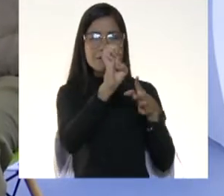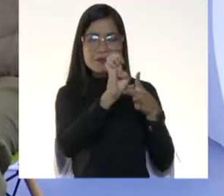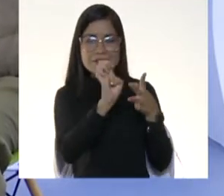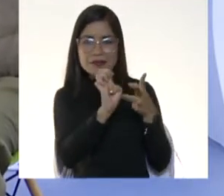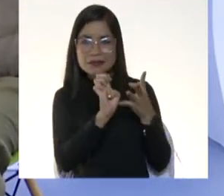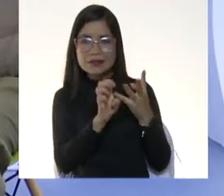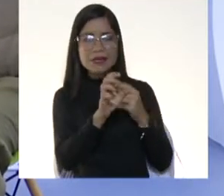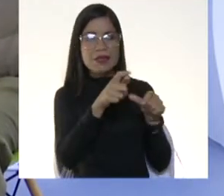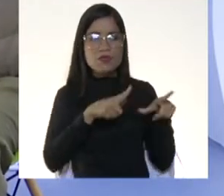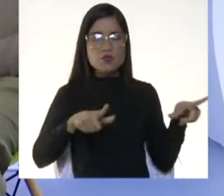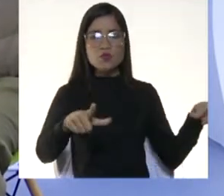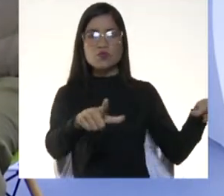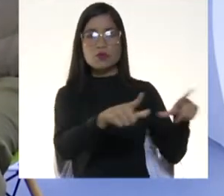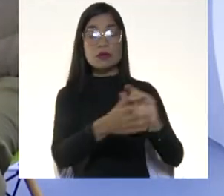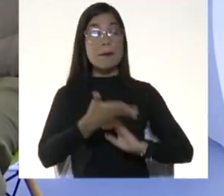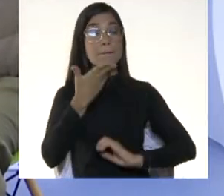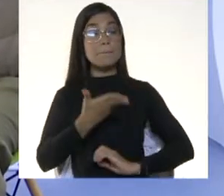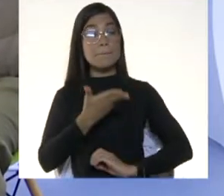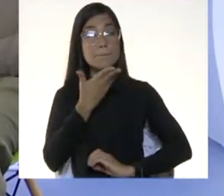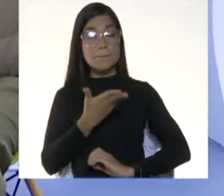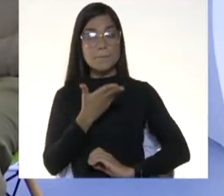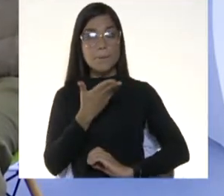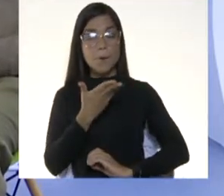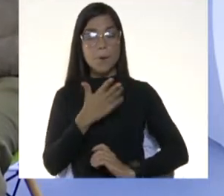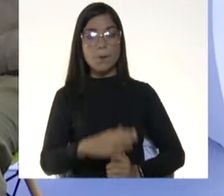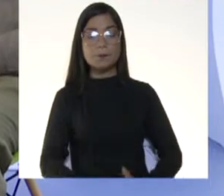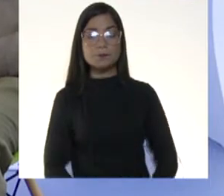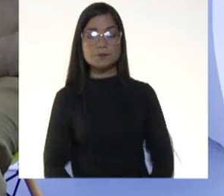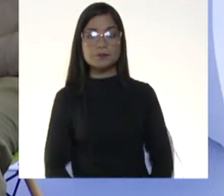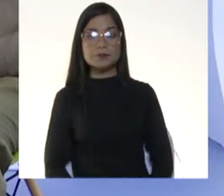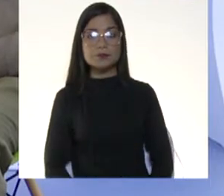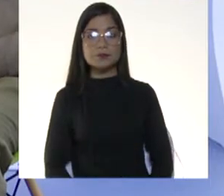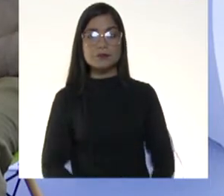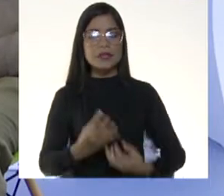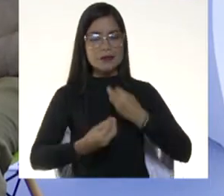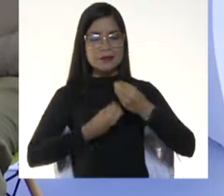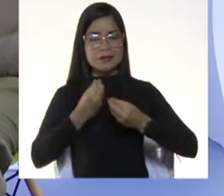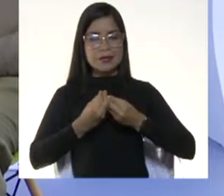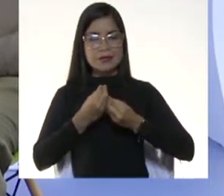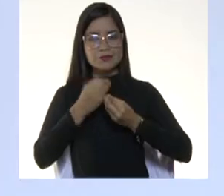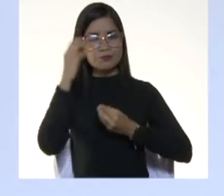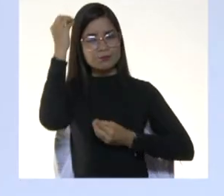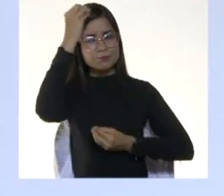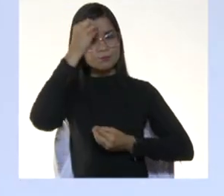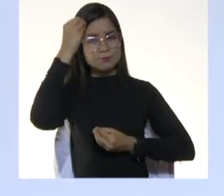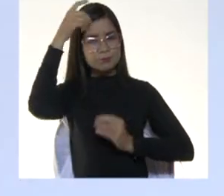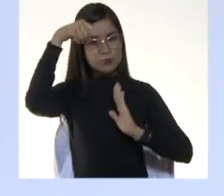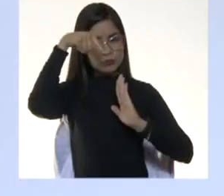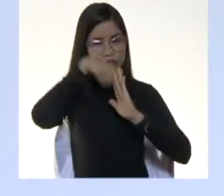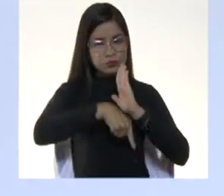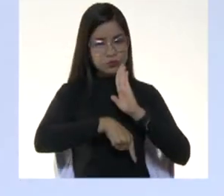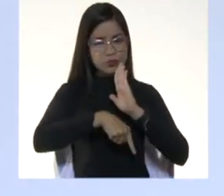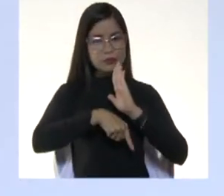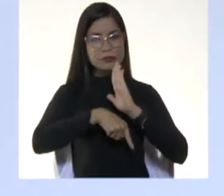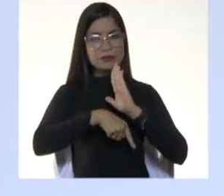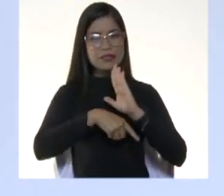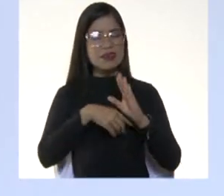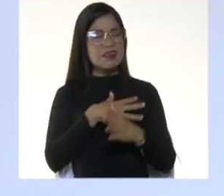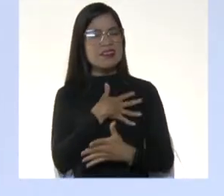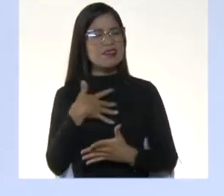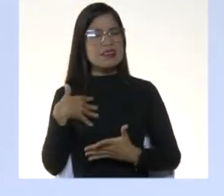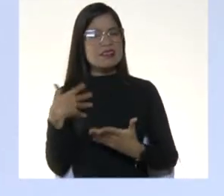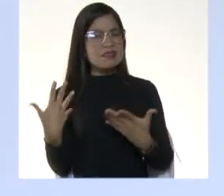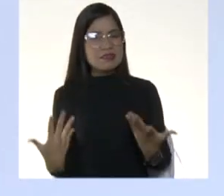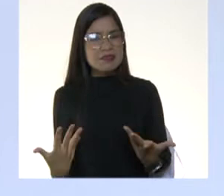tan relevante que se hizo un pequeño análisis de qué es lo que querían nuestros